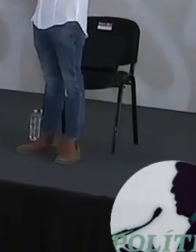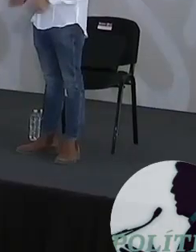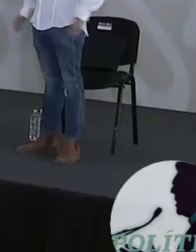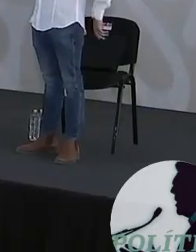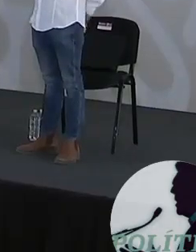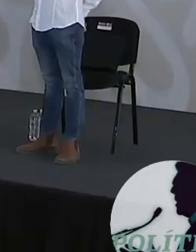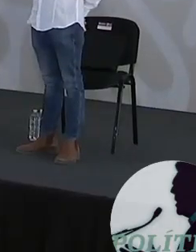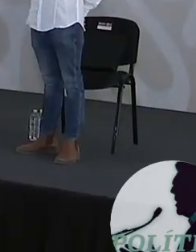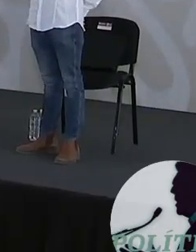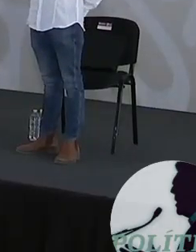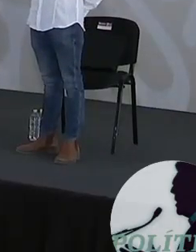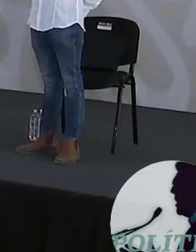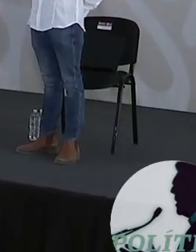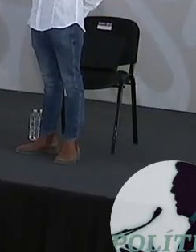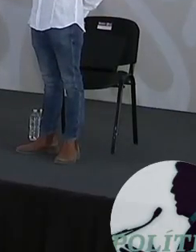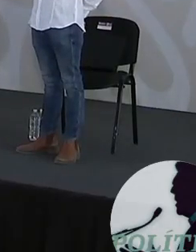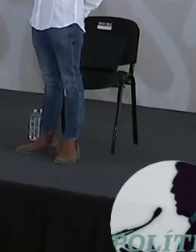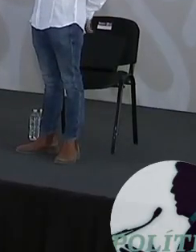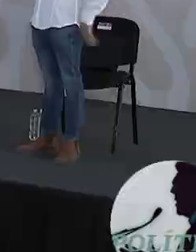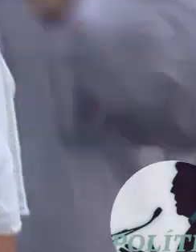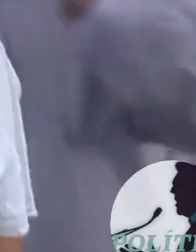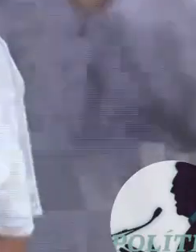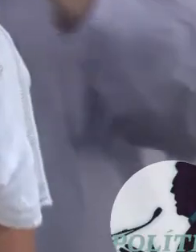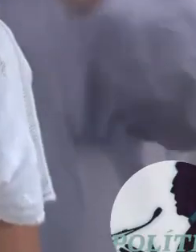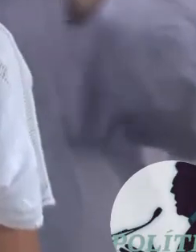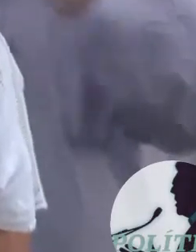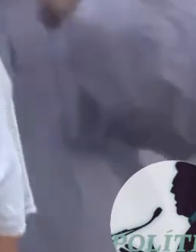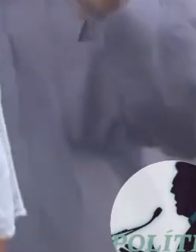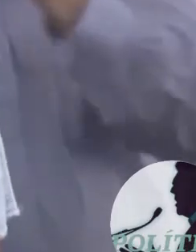La secretaria de Educación, Leticia Ramírez Amaya.